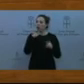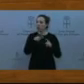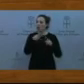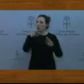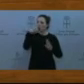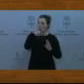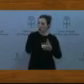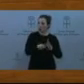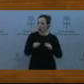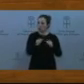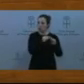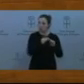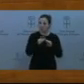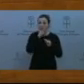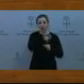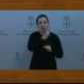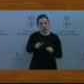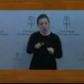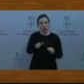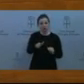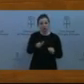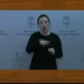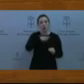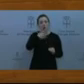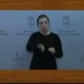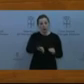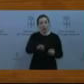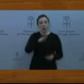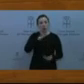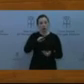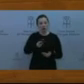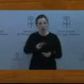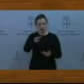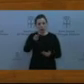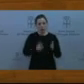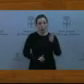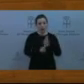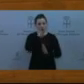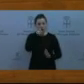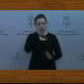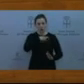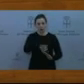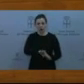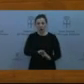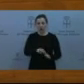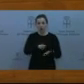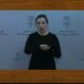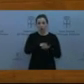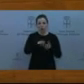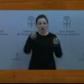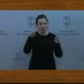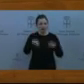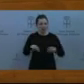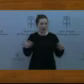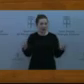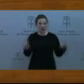desarrollar toda su potencialidad. Lo que es indudable es que, por mucho que quieran criticar a este